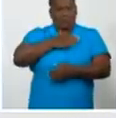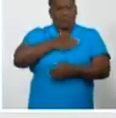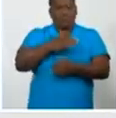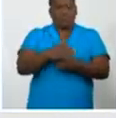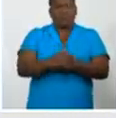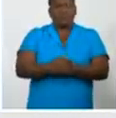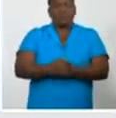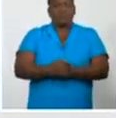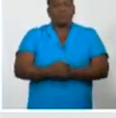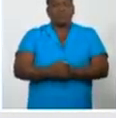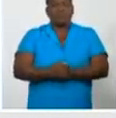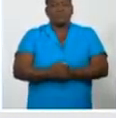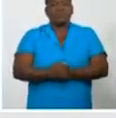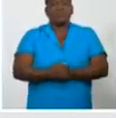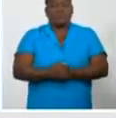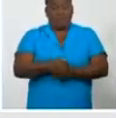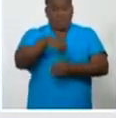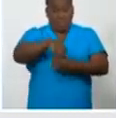momento. De esos